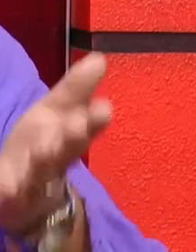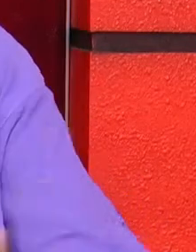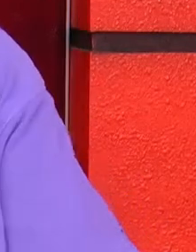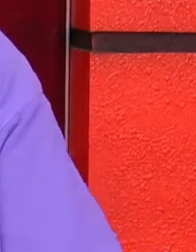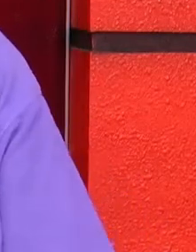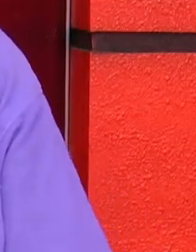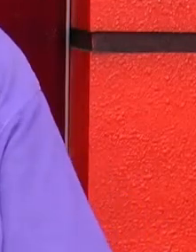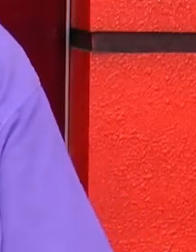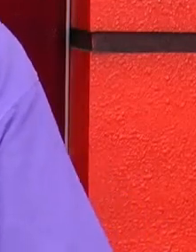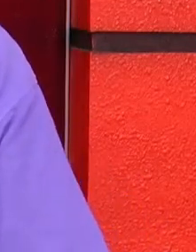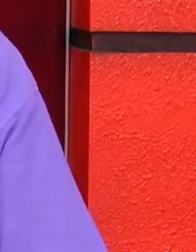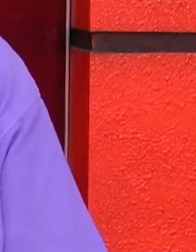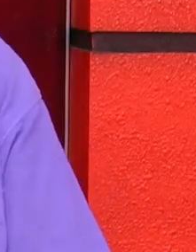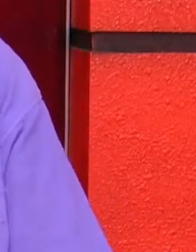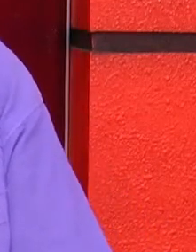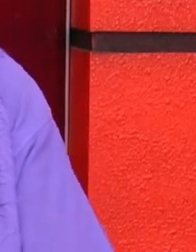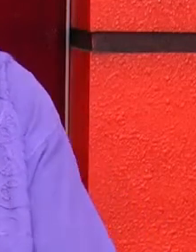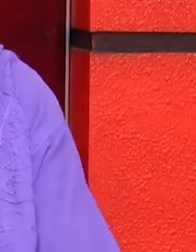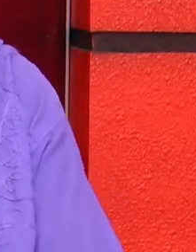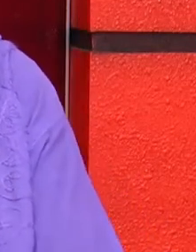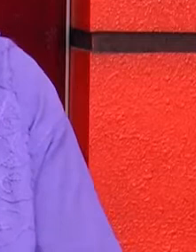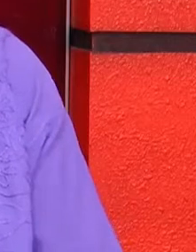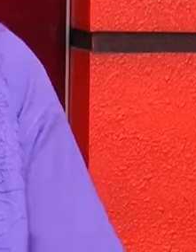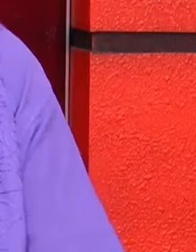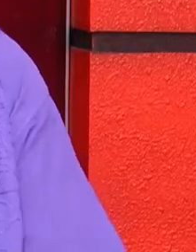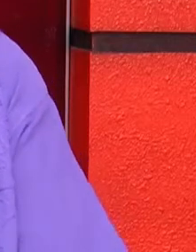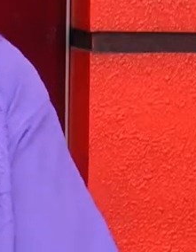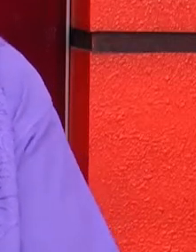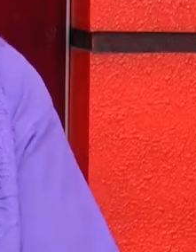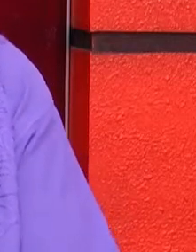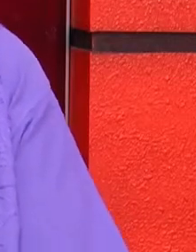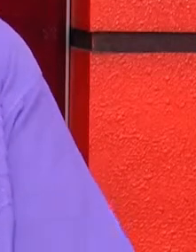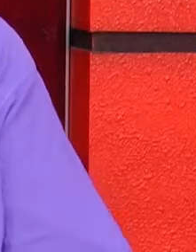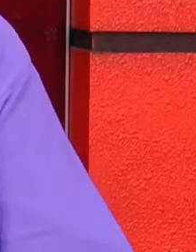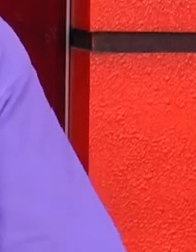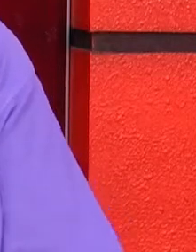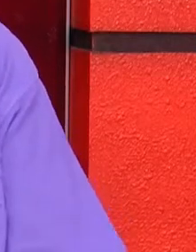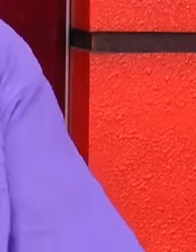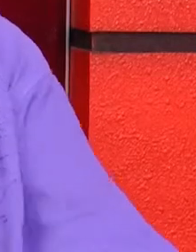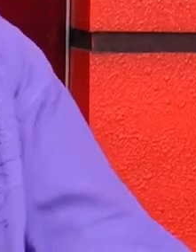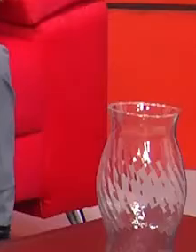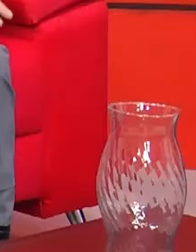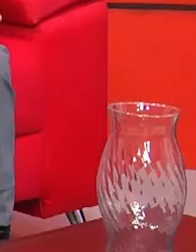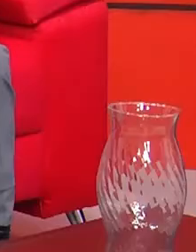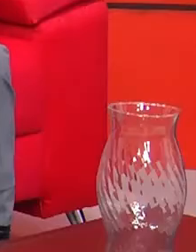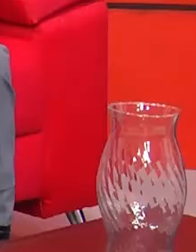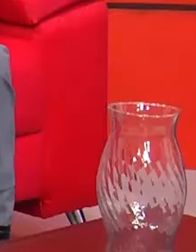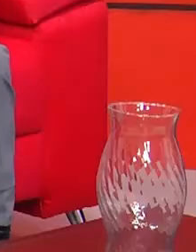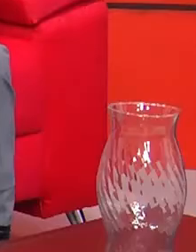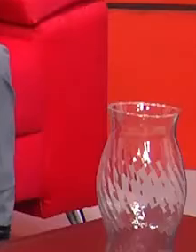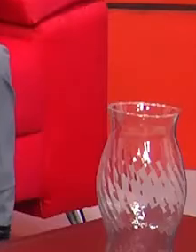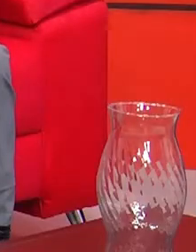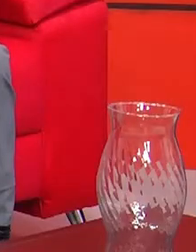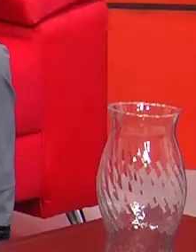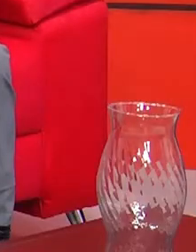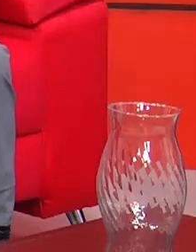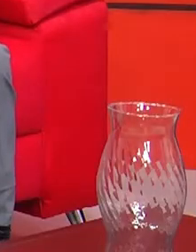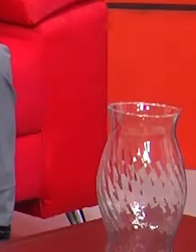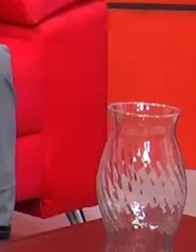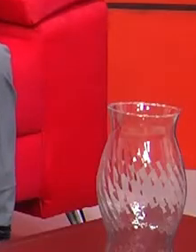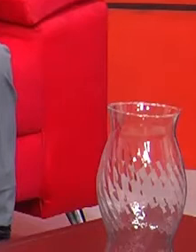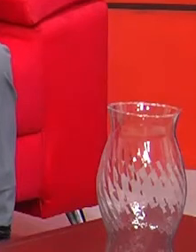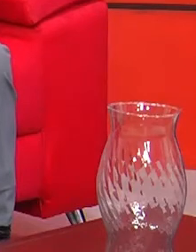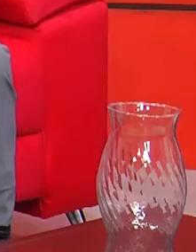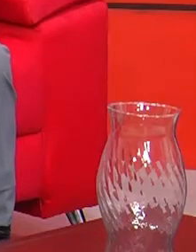esa represa tan increíble, o sea, y la gente es muy, muy bonita y tiene toda clase de gente. Tú te encuentras acá con una variedad de